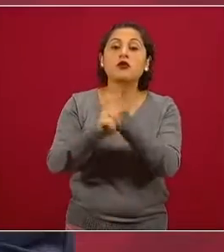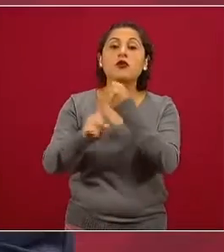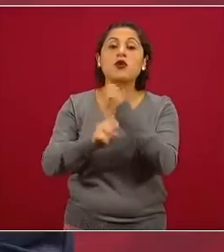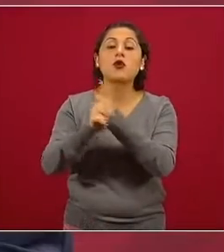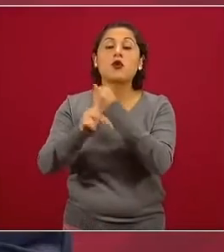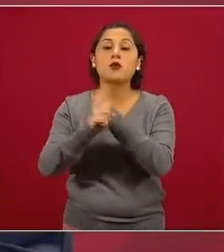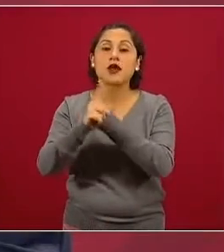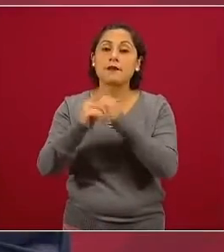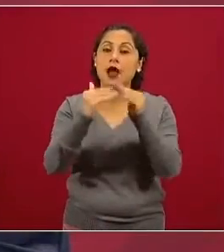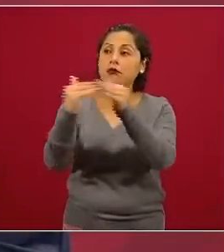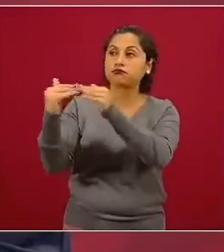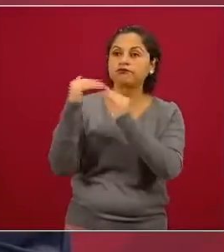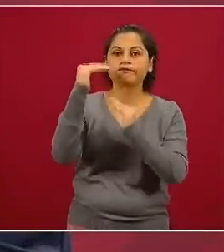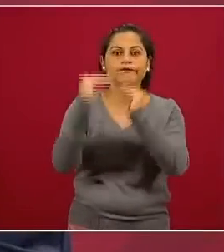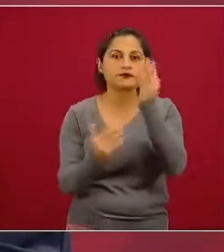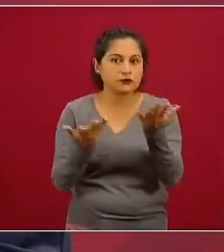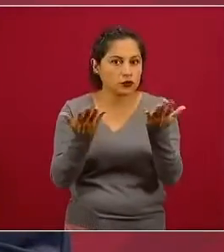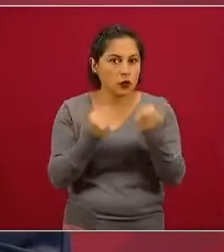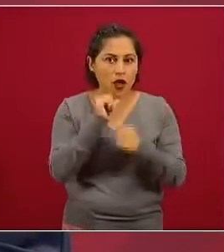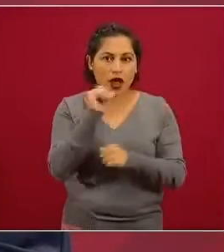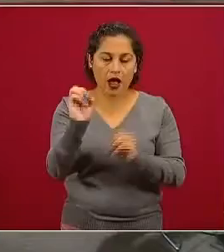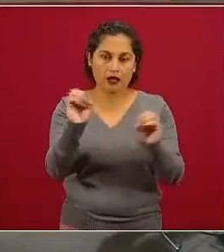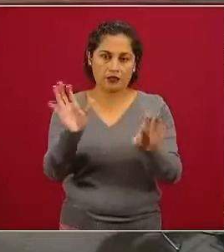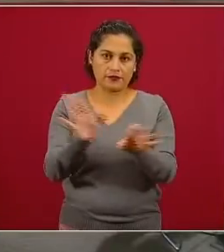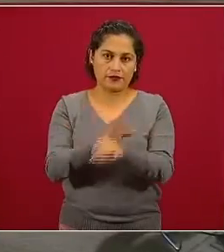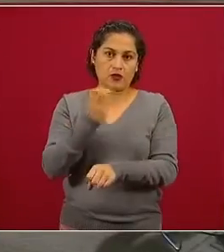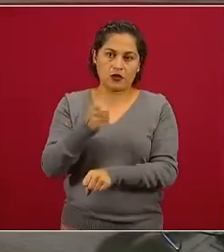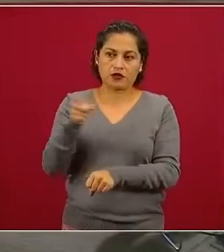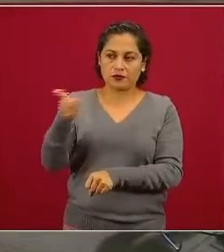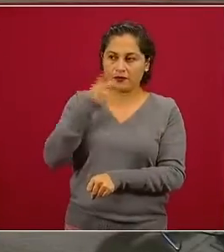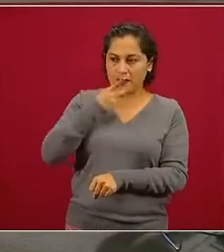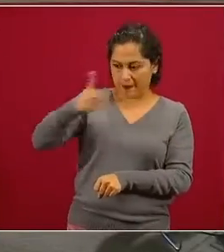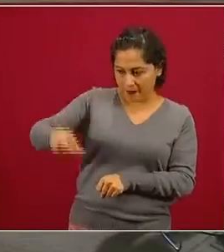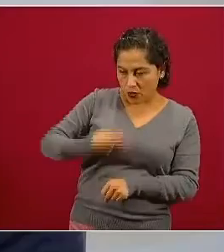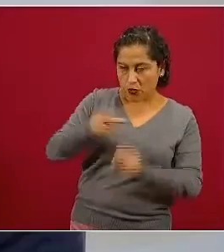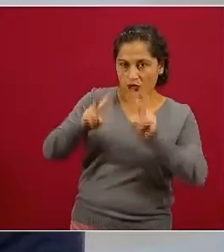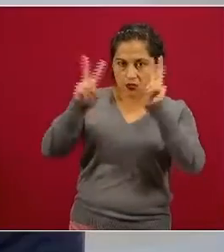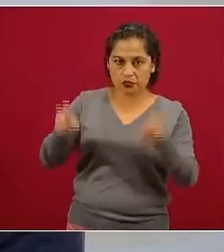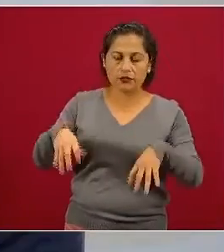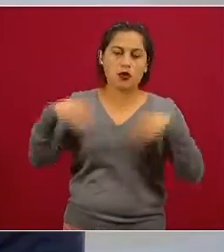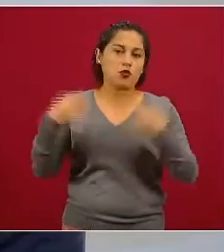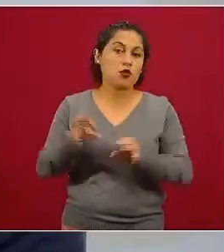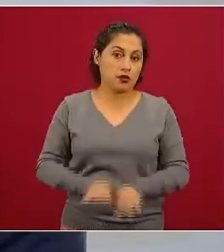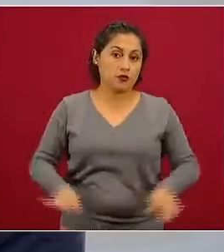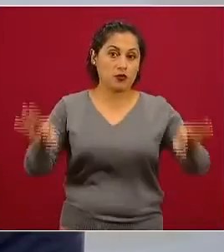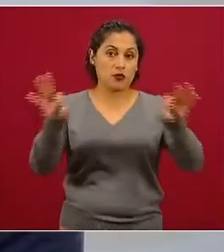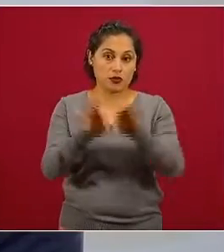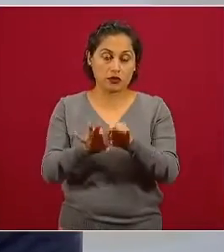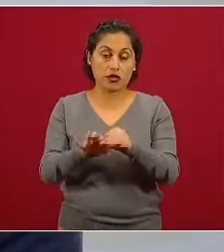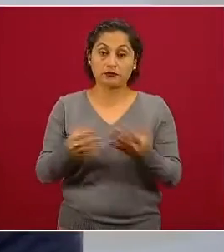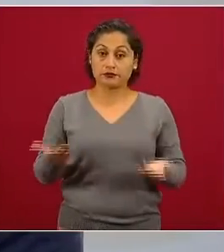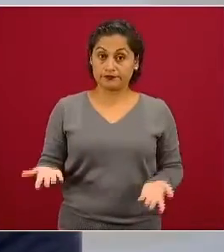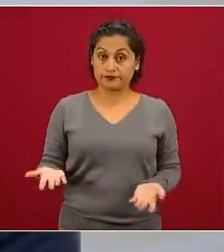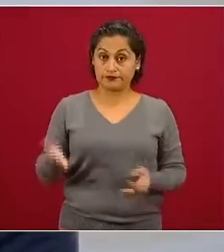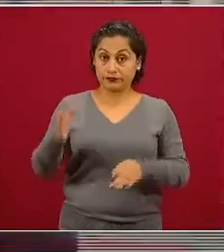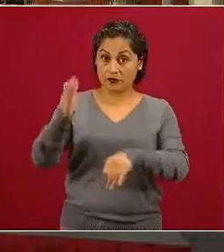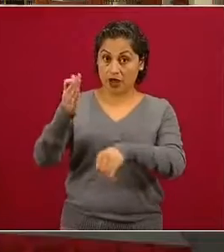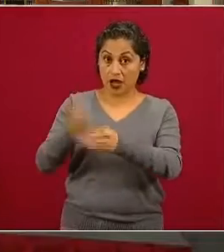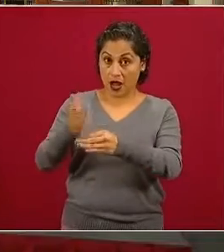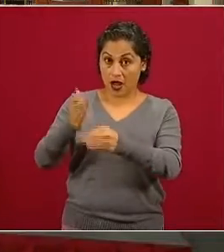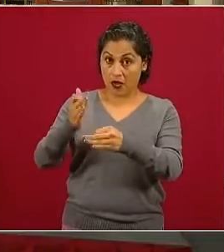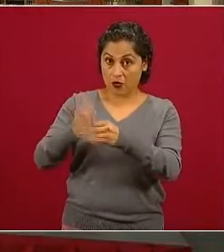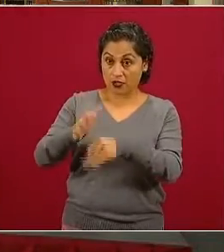morir millones de personas a más de lo que sería, digamos, no necesario, pero digamos, indispensable en